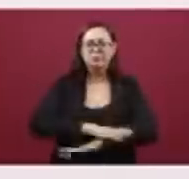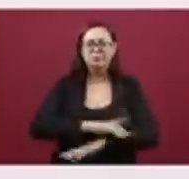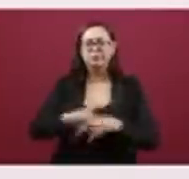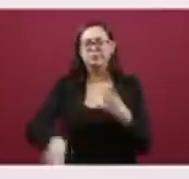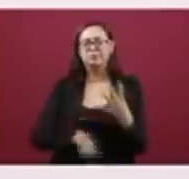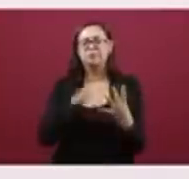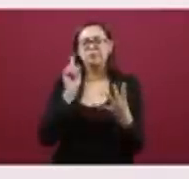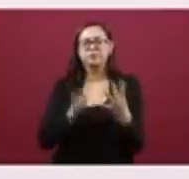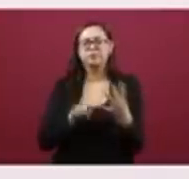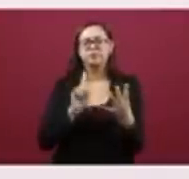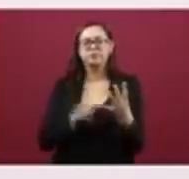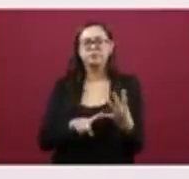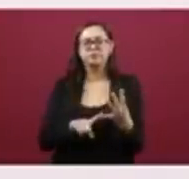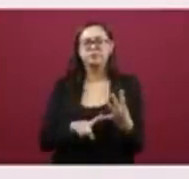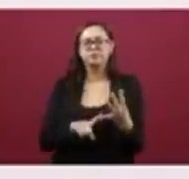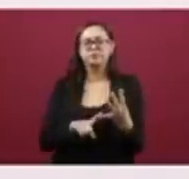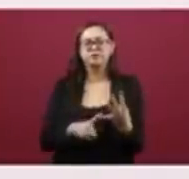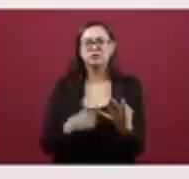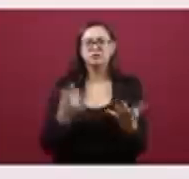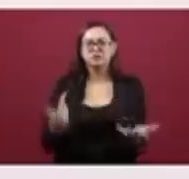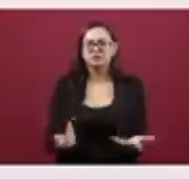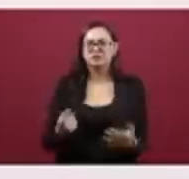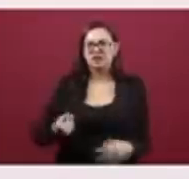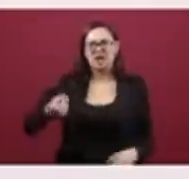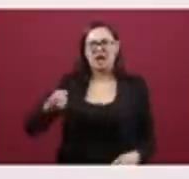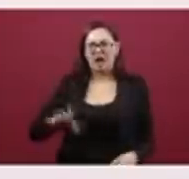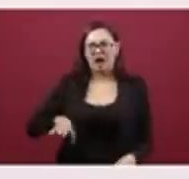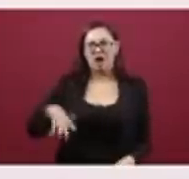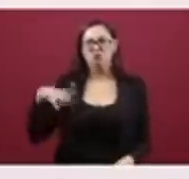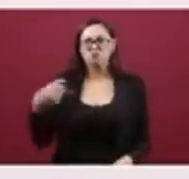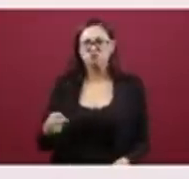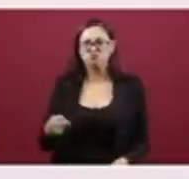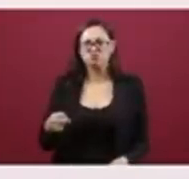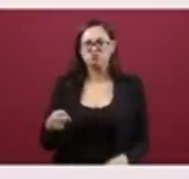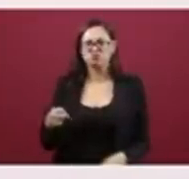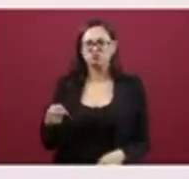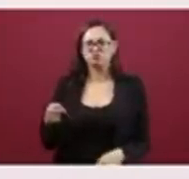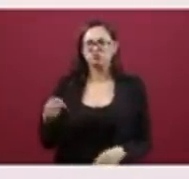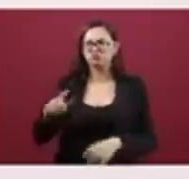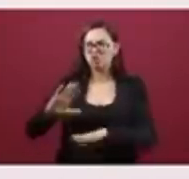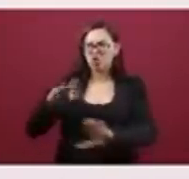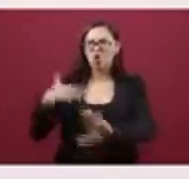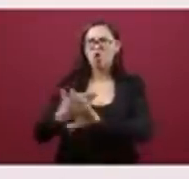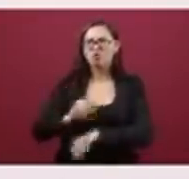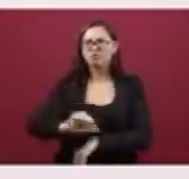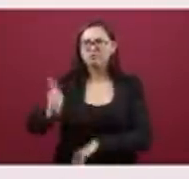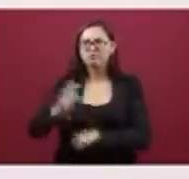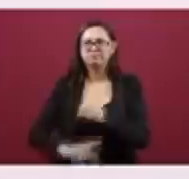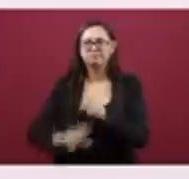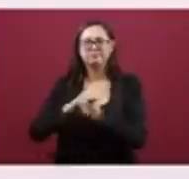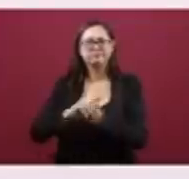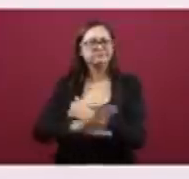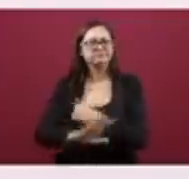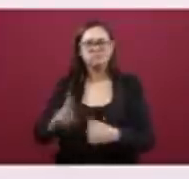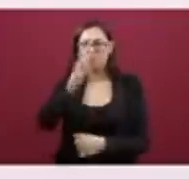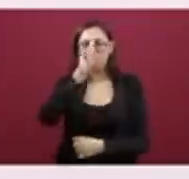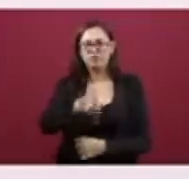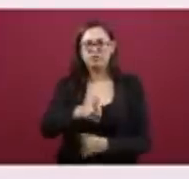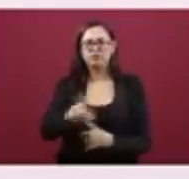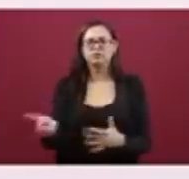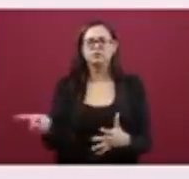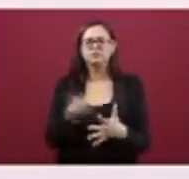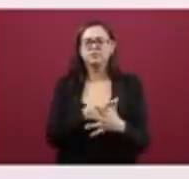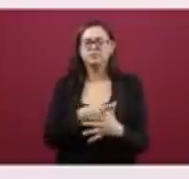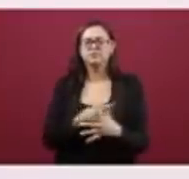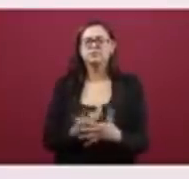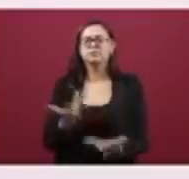de la amenaza o del uso de la fuerza en las relaciones internacionales igualdad